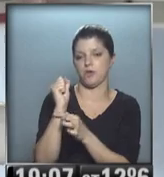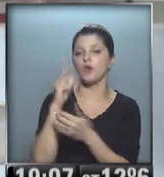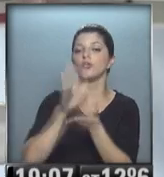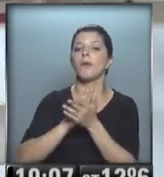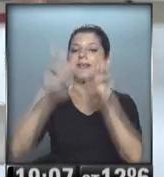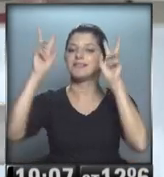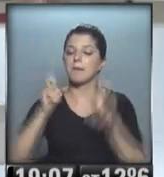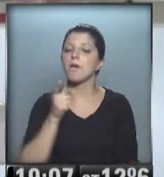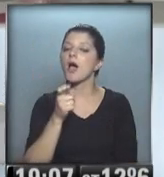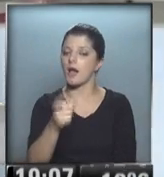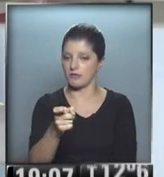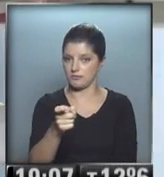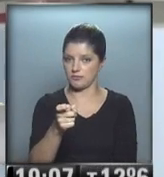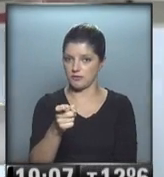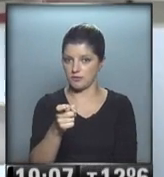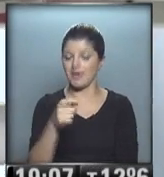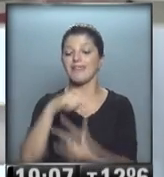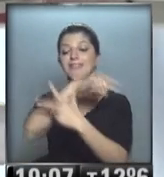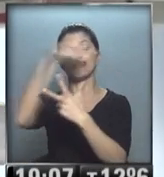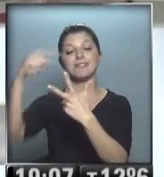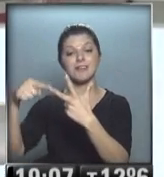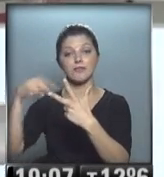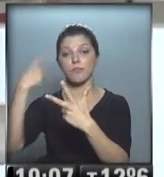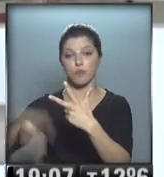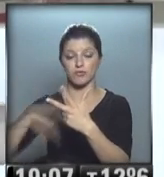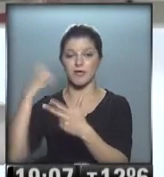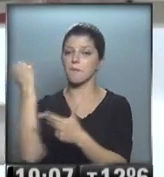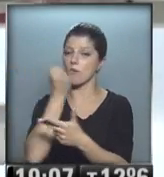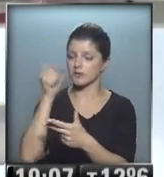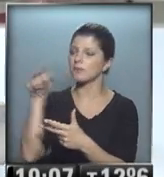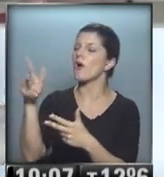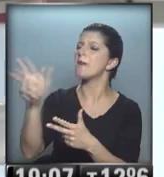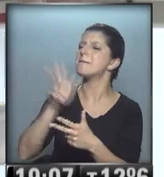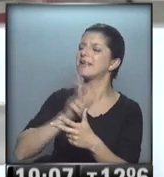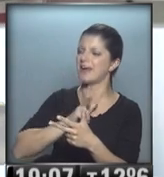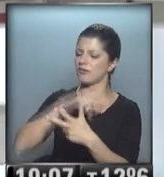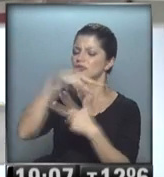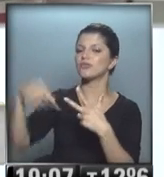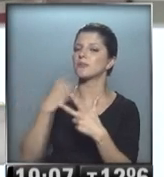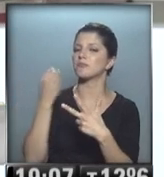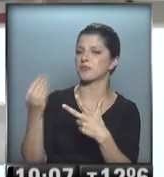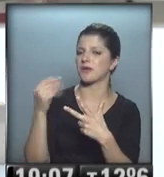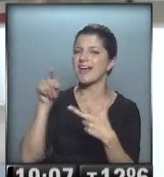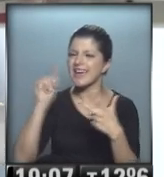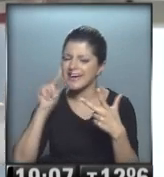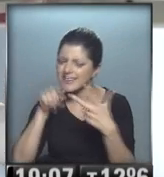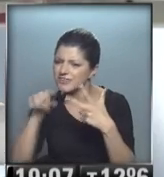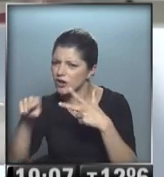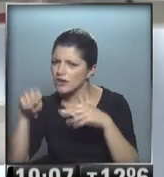de oncología, de tres elementos fundamentales. Explícanos de qué se trata ese